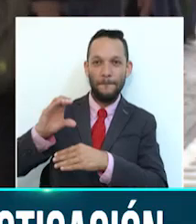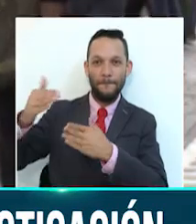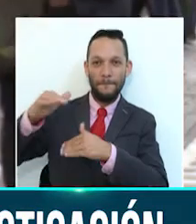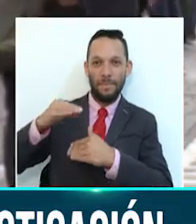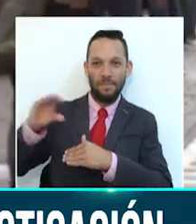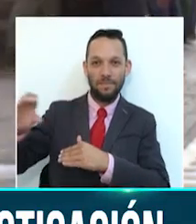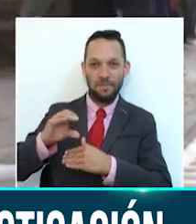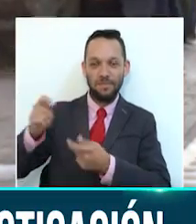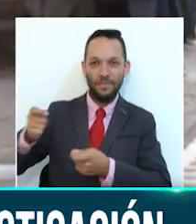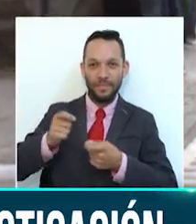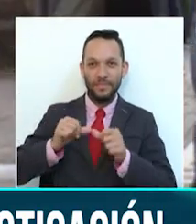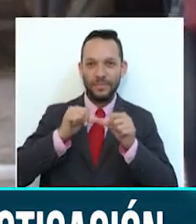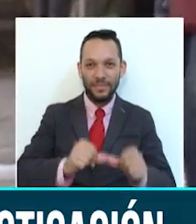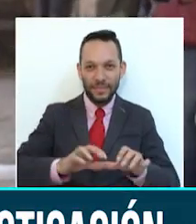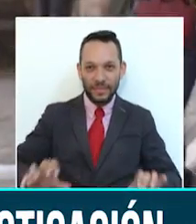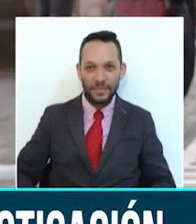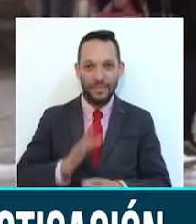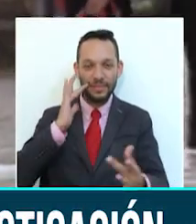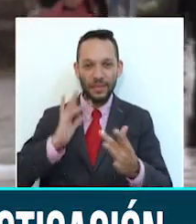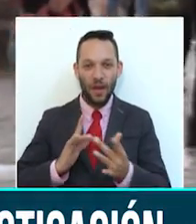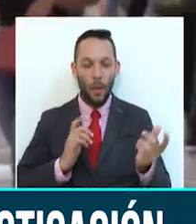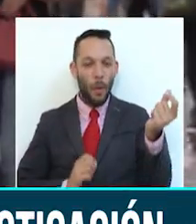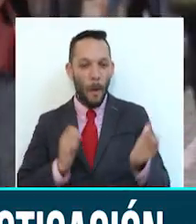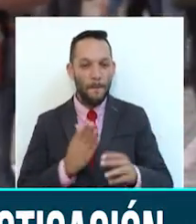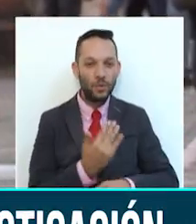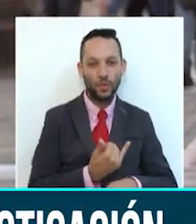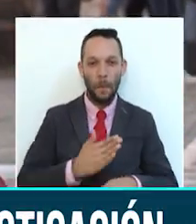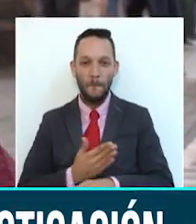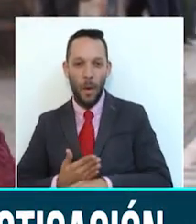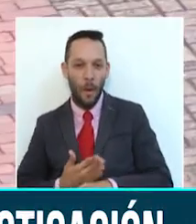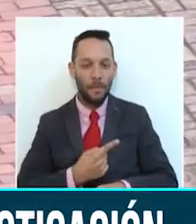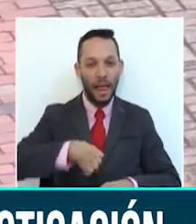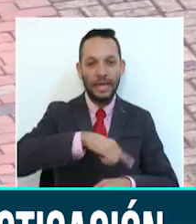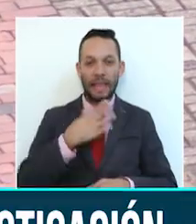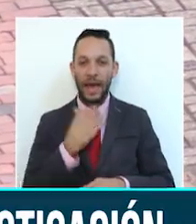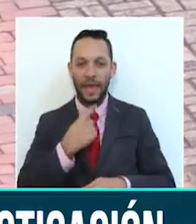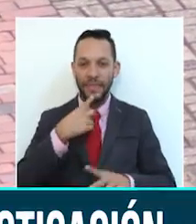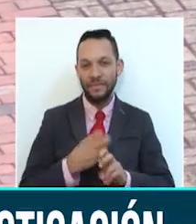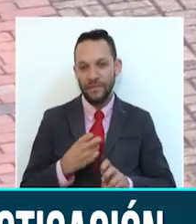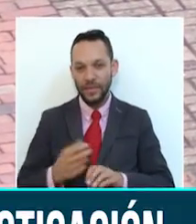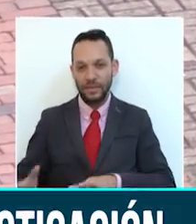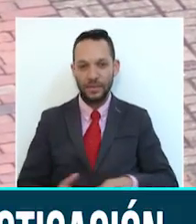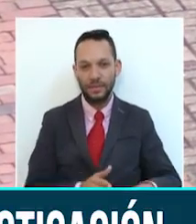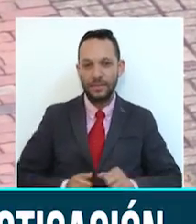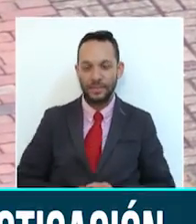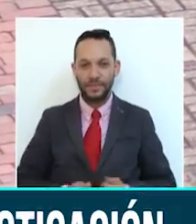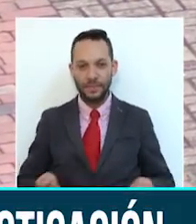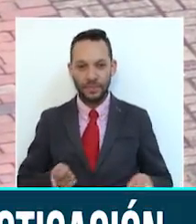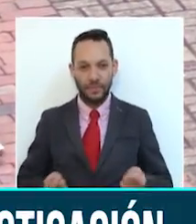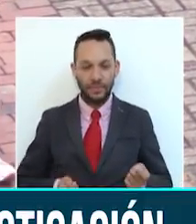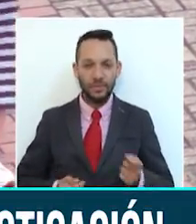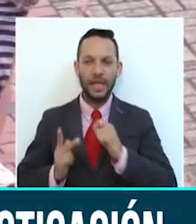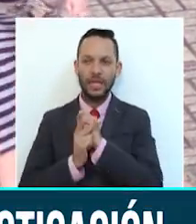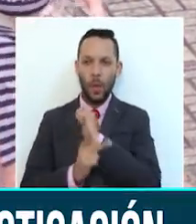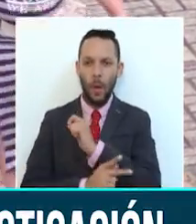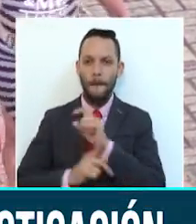estas son como las principales digamos problemáticas en el tema de la mujer. De otro lado, el maltrato psicológico sigue creciendo,